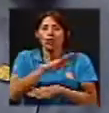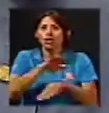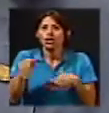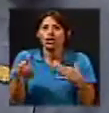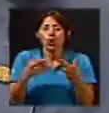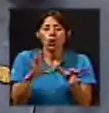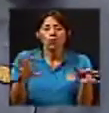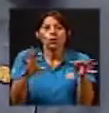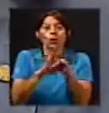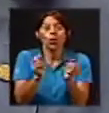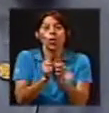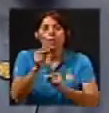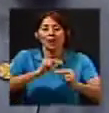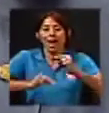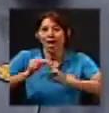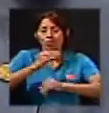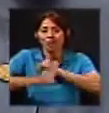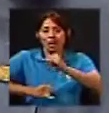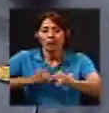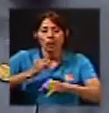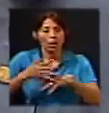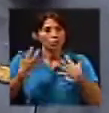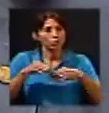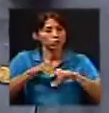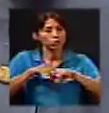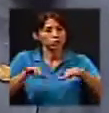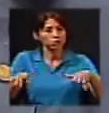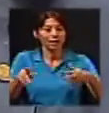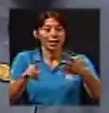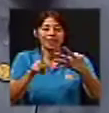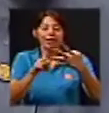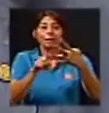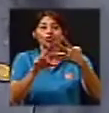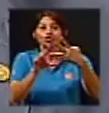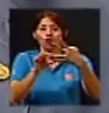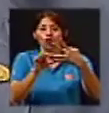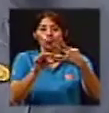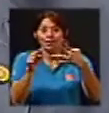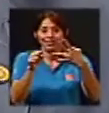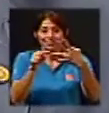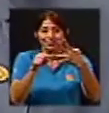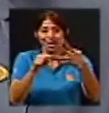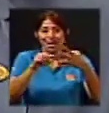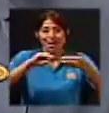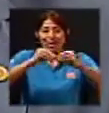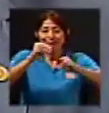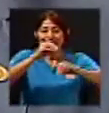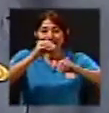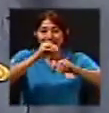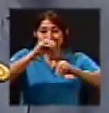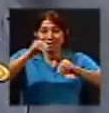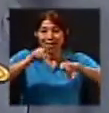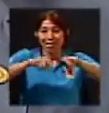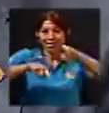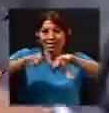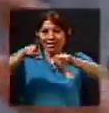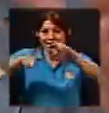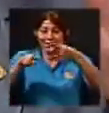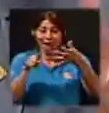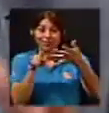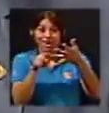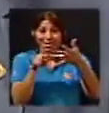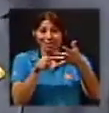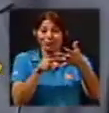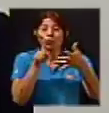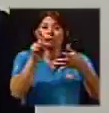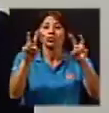el mercado internacional. Y tenemos 2 escuelas más, que es la Escuela de Estadística, que estadística es un área transversal en todas